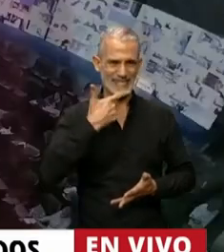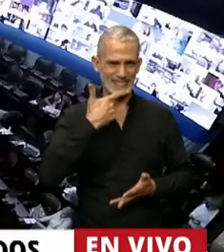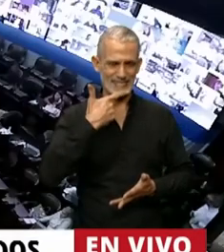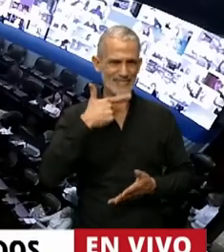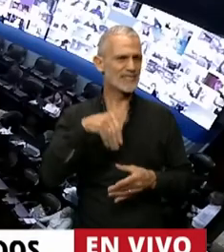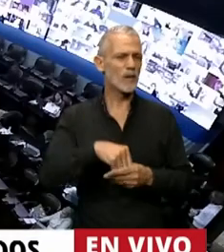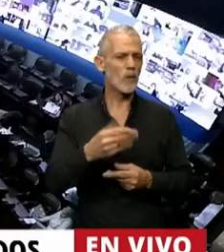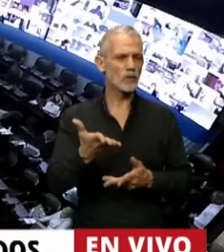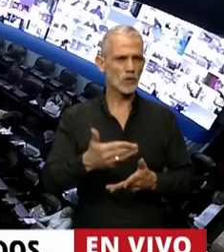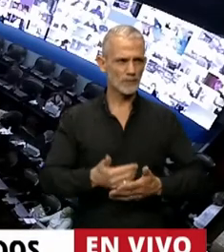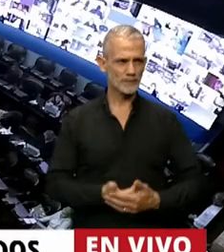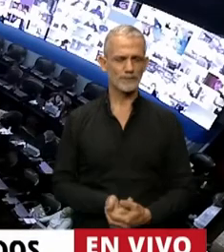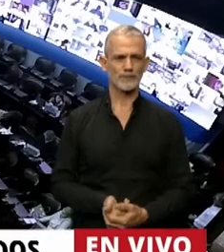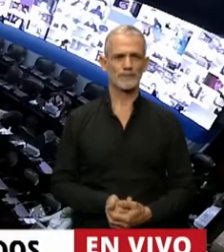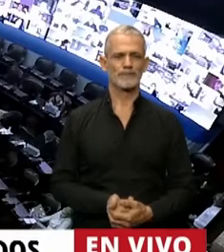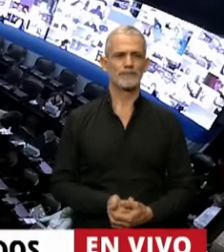voto.